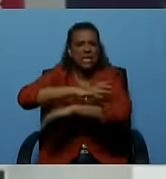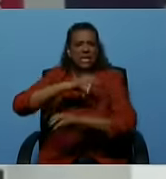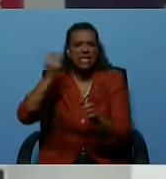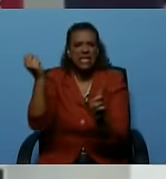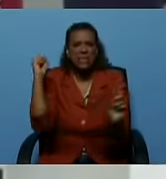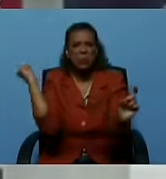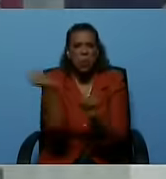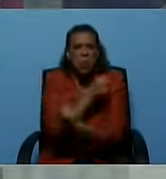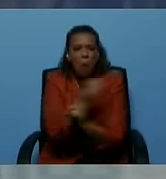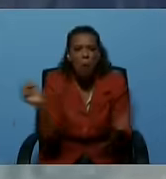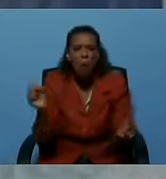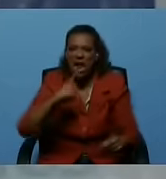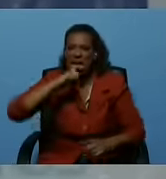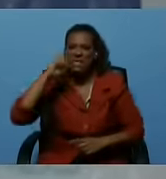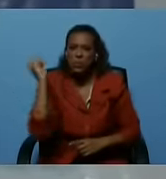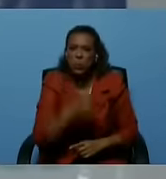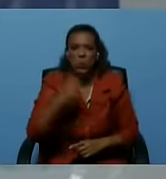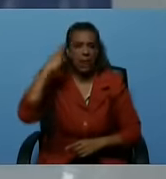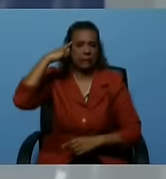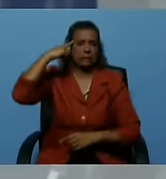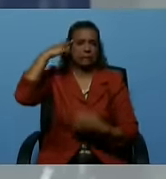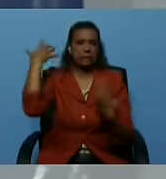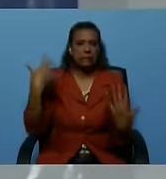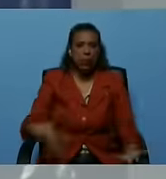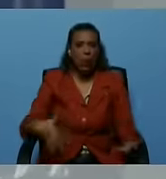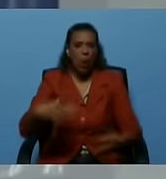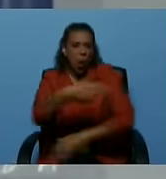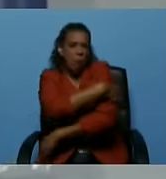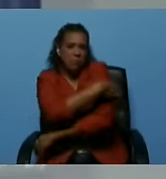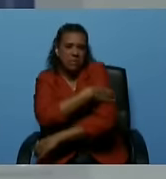sanaríamos las heridas del odio y el fascismo que sembraron por ahí.